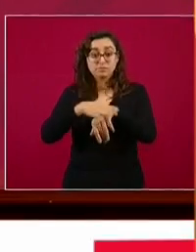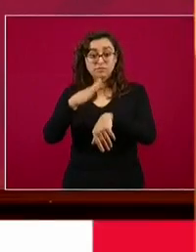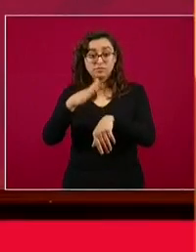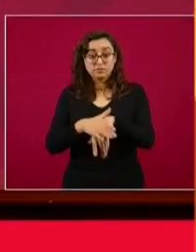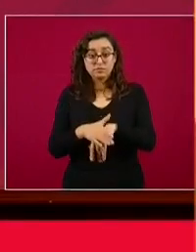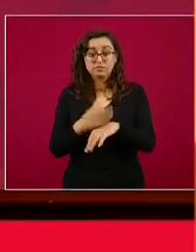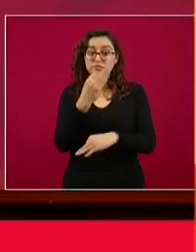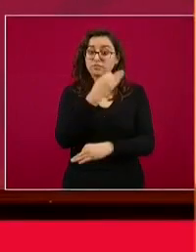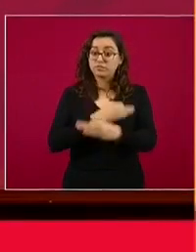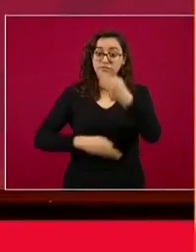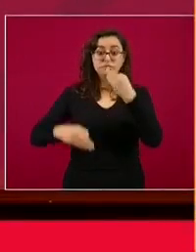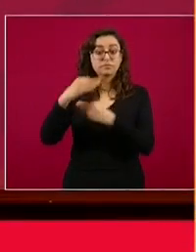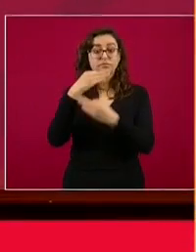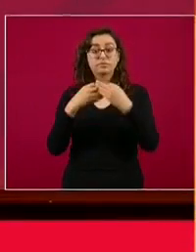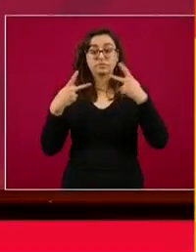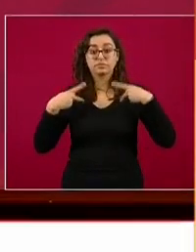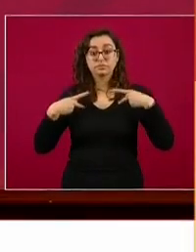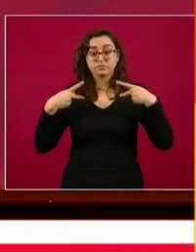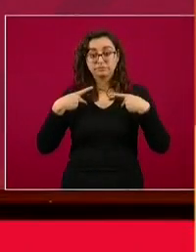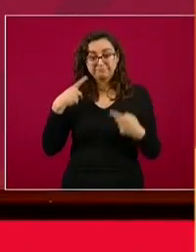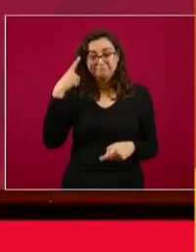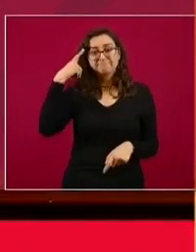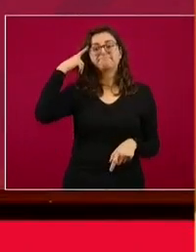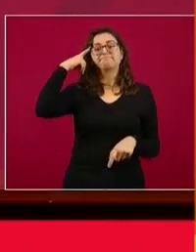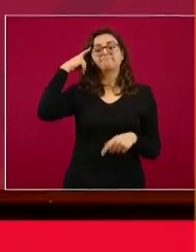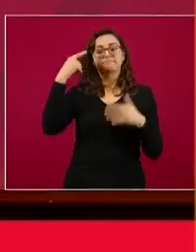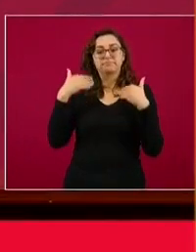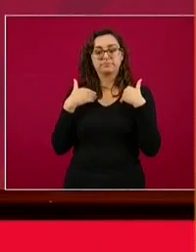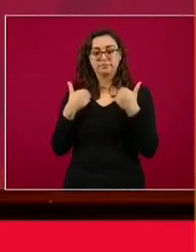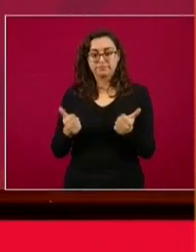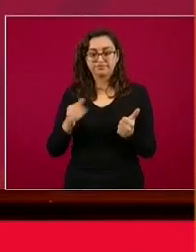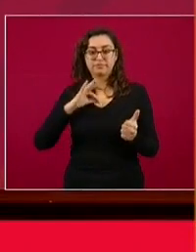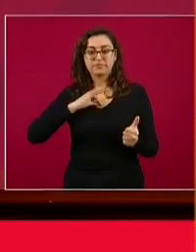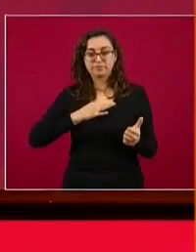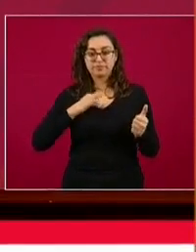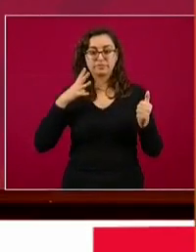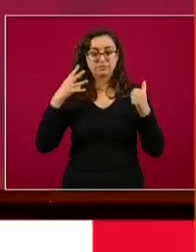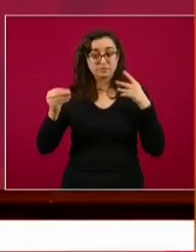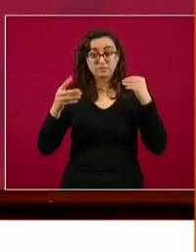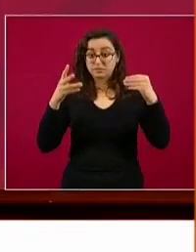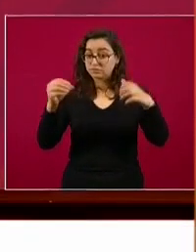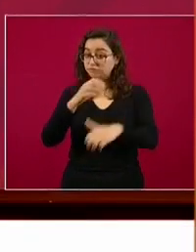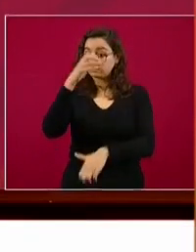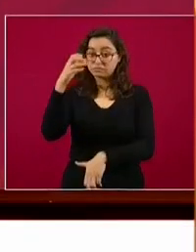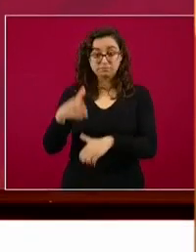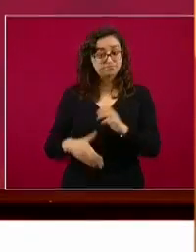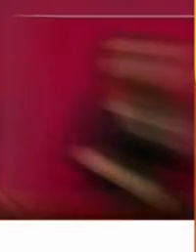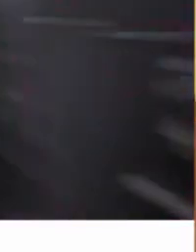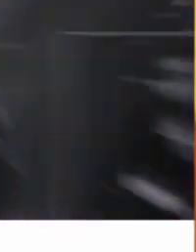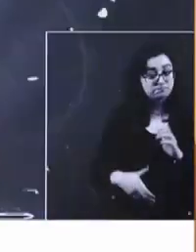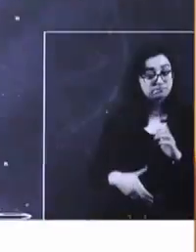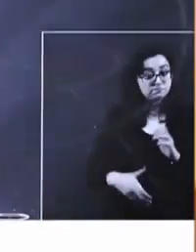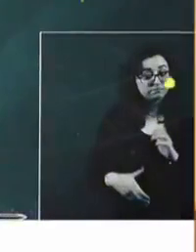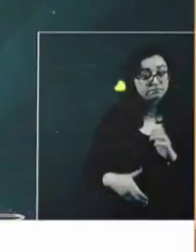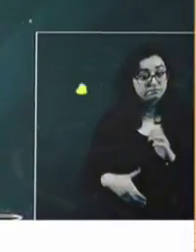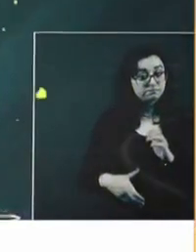poder llevar. Vamos a empezar a bajar los llenos de los claro hospitales y todo esto se está va a hacer delicado mejor. Creo que hasta ayer estaban al 80%,